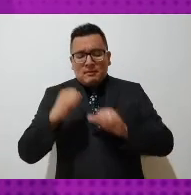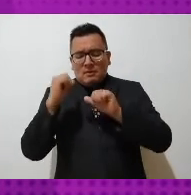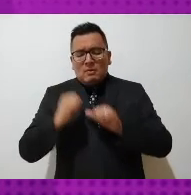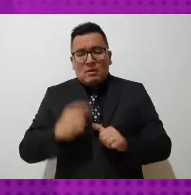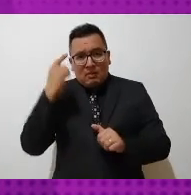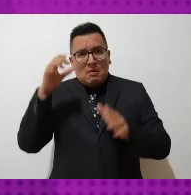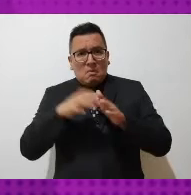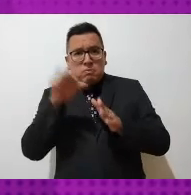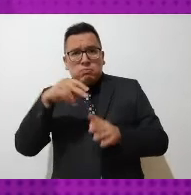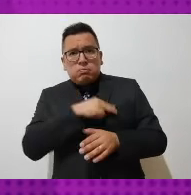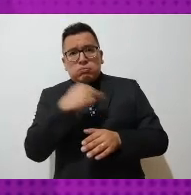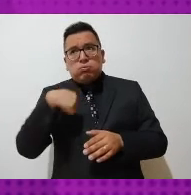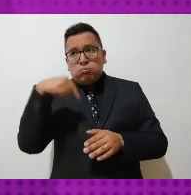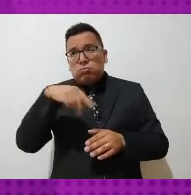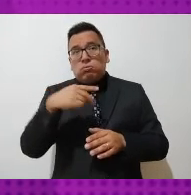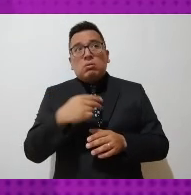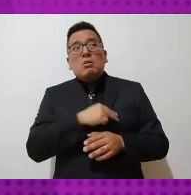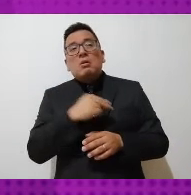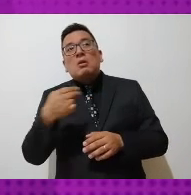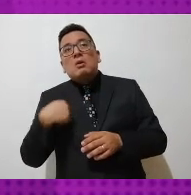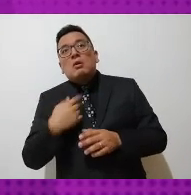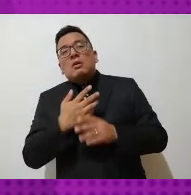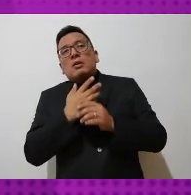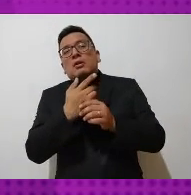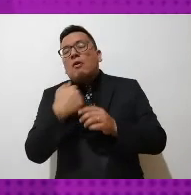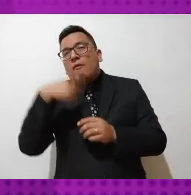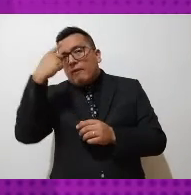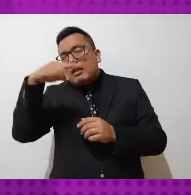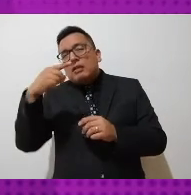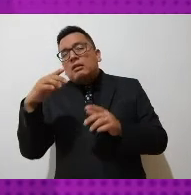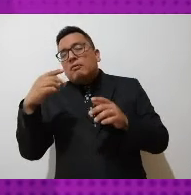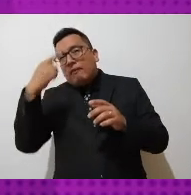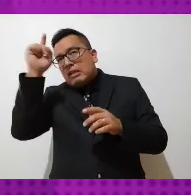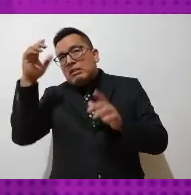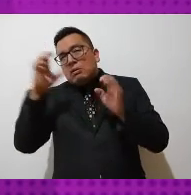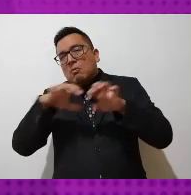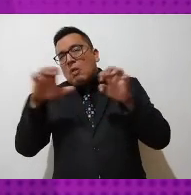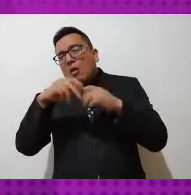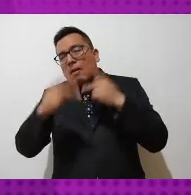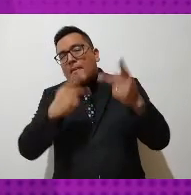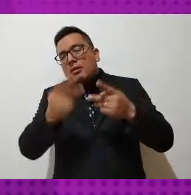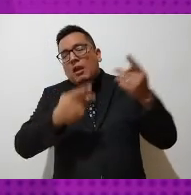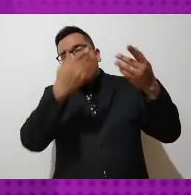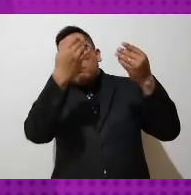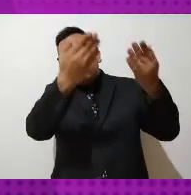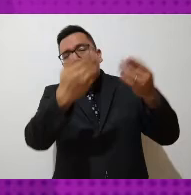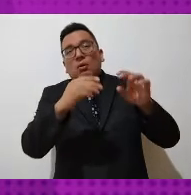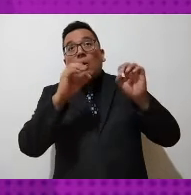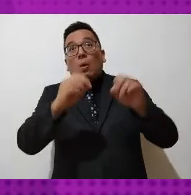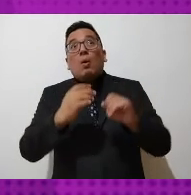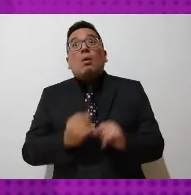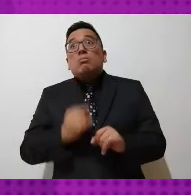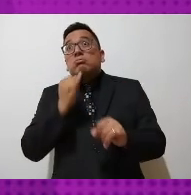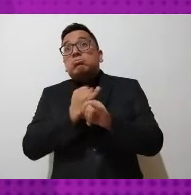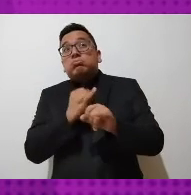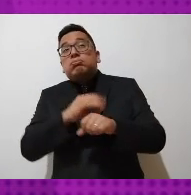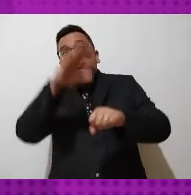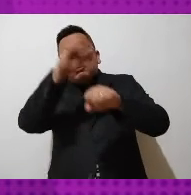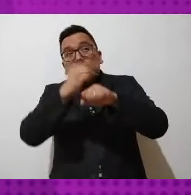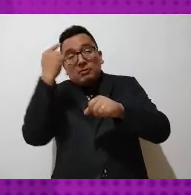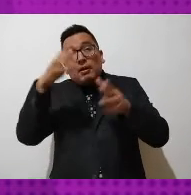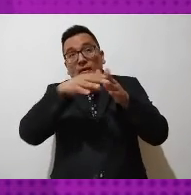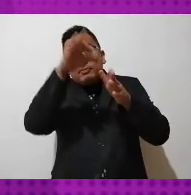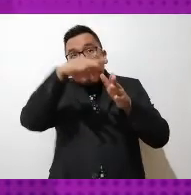a lo mejor sería muy fácil desde aquí decir, les mando una electrónica, les mando votación por internet y que todos participen. Sin embargo,